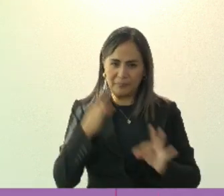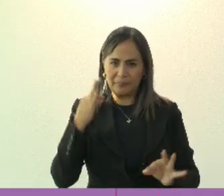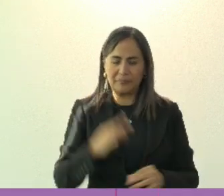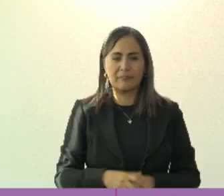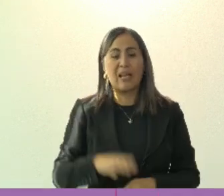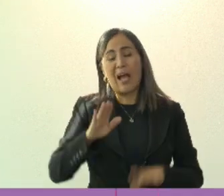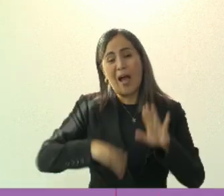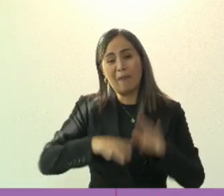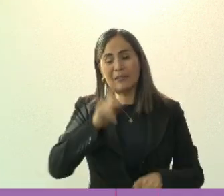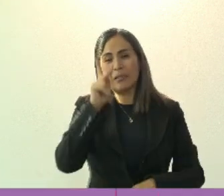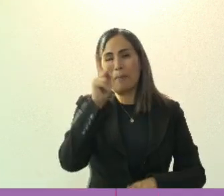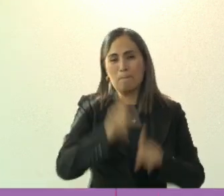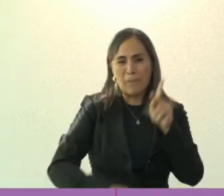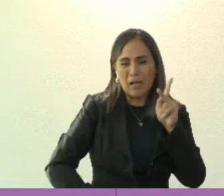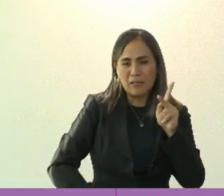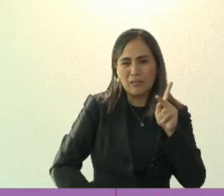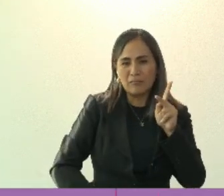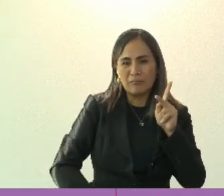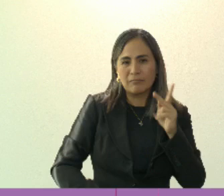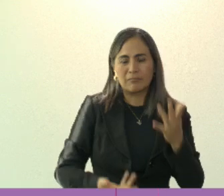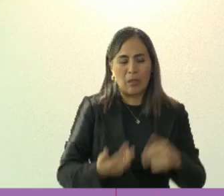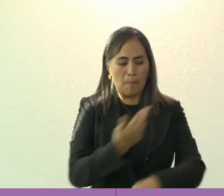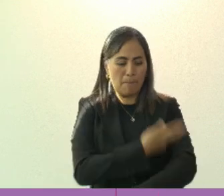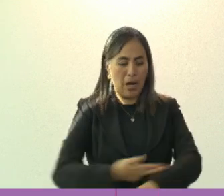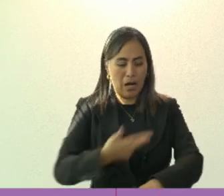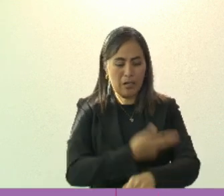trunco, se queda trunco